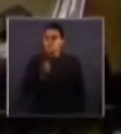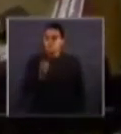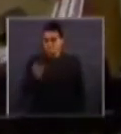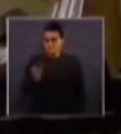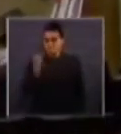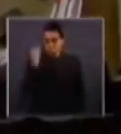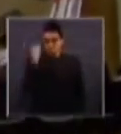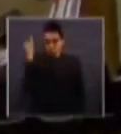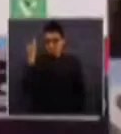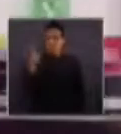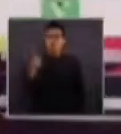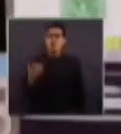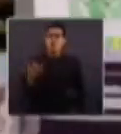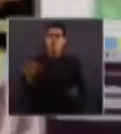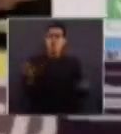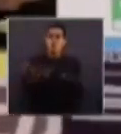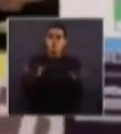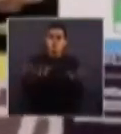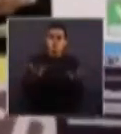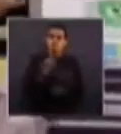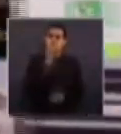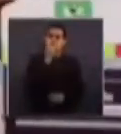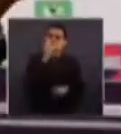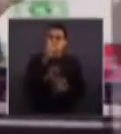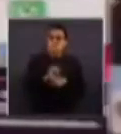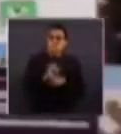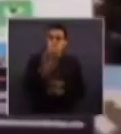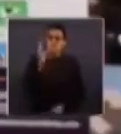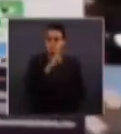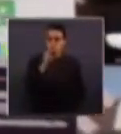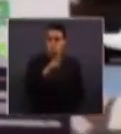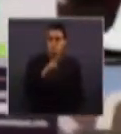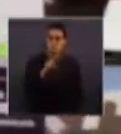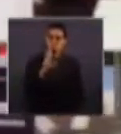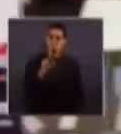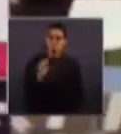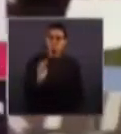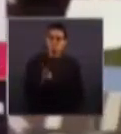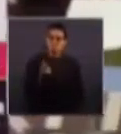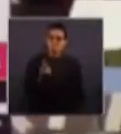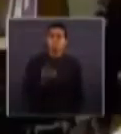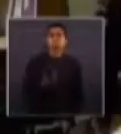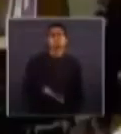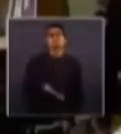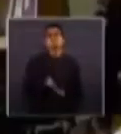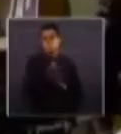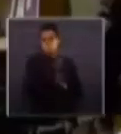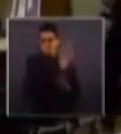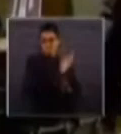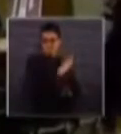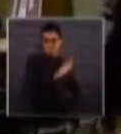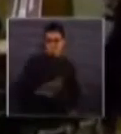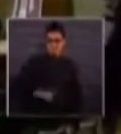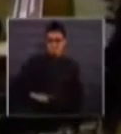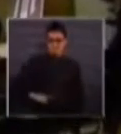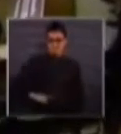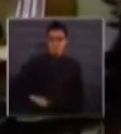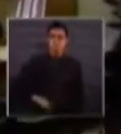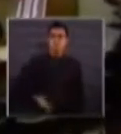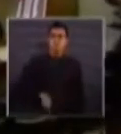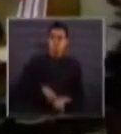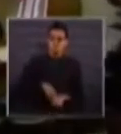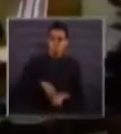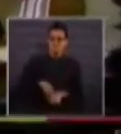la creación de la Secretaría de Medio Ambiente. Y decirles que no es así. Desde la anterior legislatura, el Partido Verde propuso y